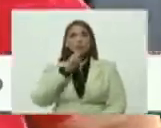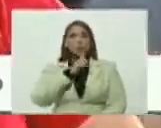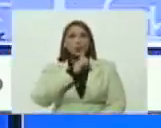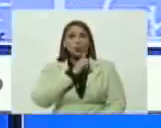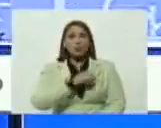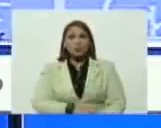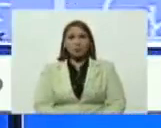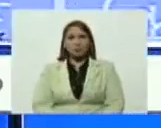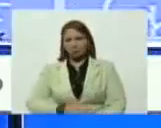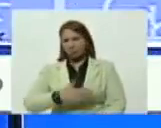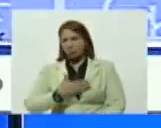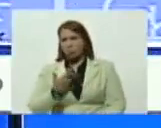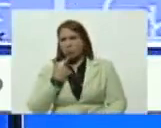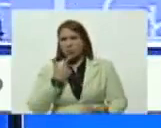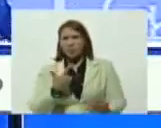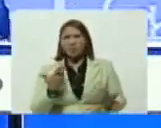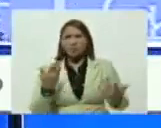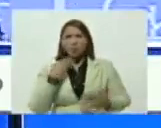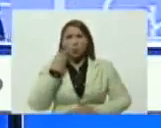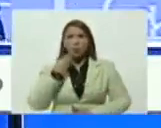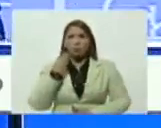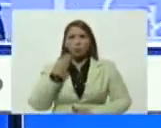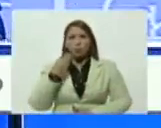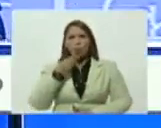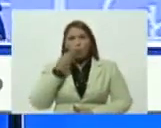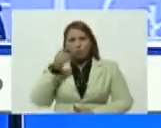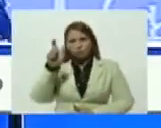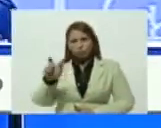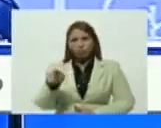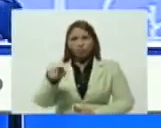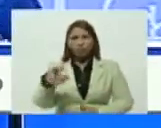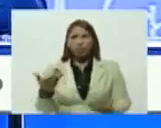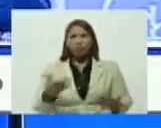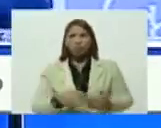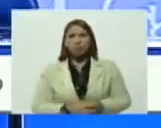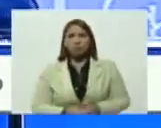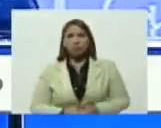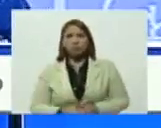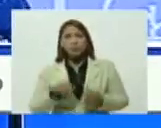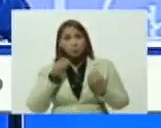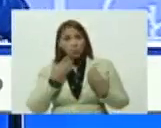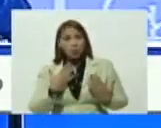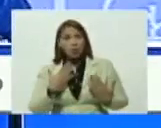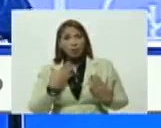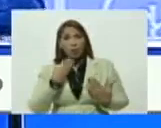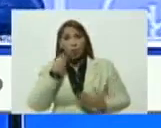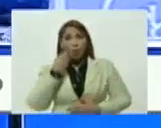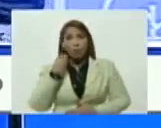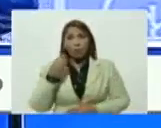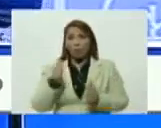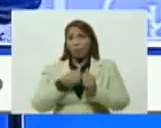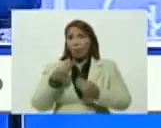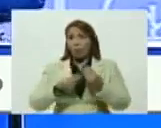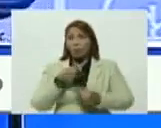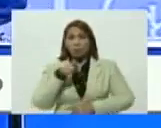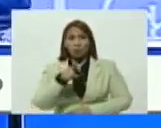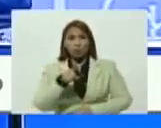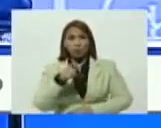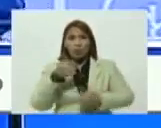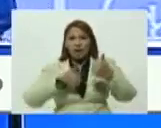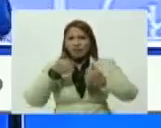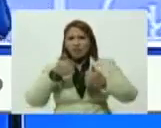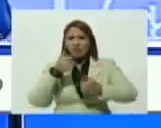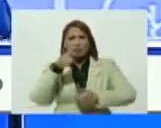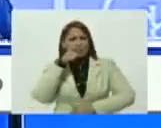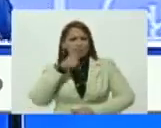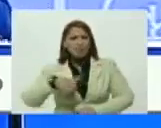¿Qué le puedes decir a la juventud, Nos Liu? Una joven como tú. Y bueno, una joven como tú. Y eres candidata de un